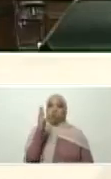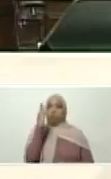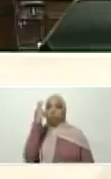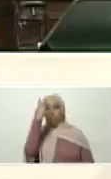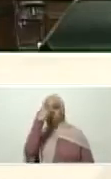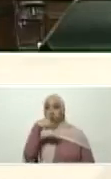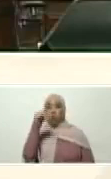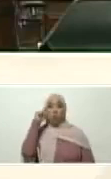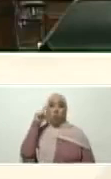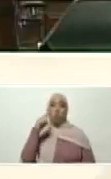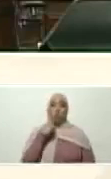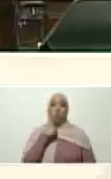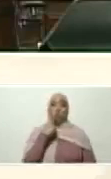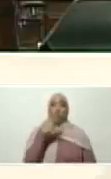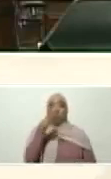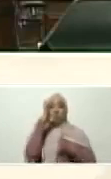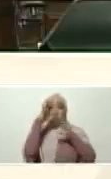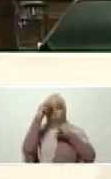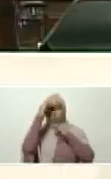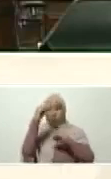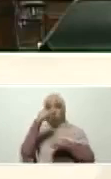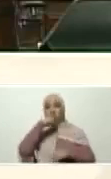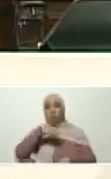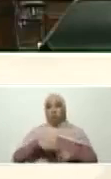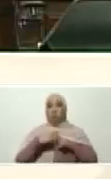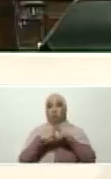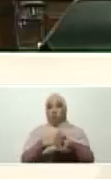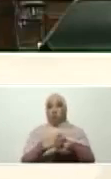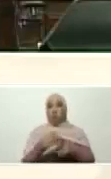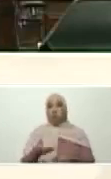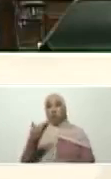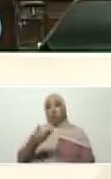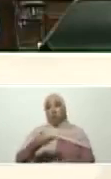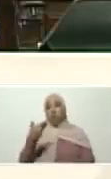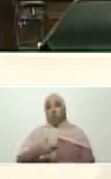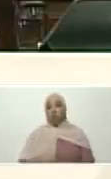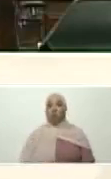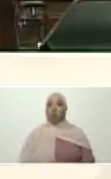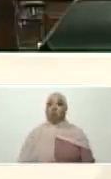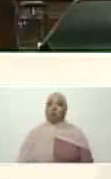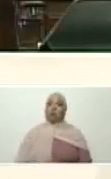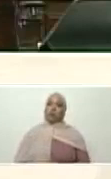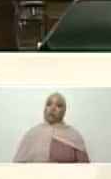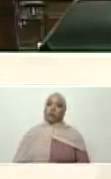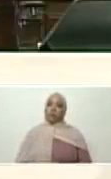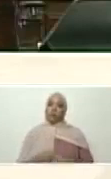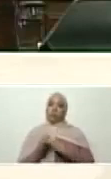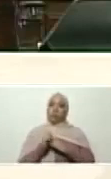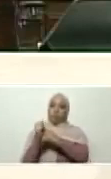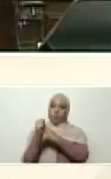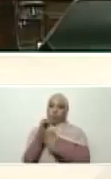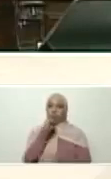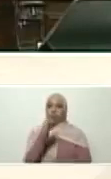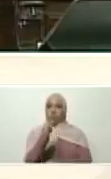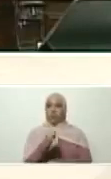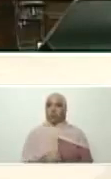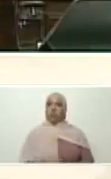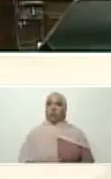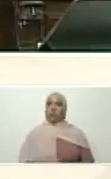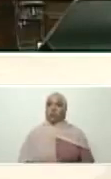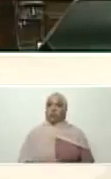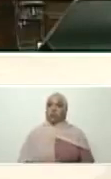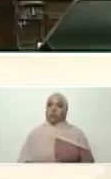propia dominación y de su propia entrega. Así que es muy importante que el liderazgo sea un liderazgo de